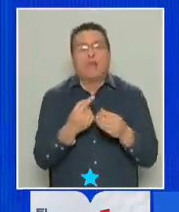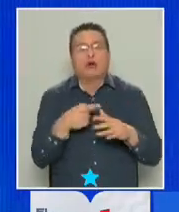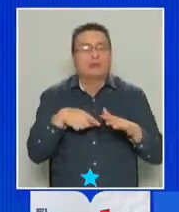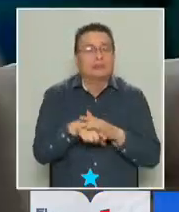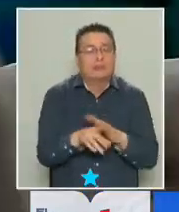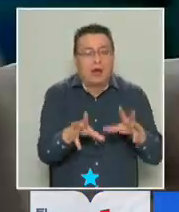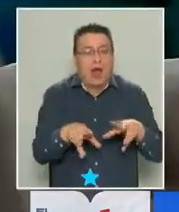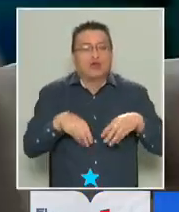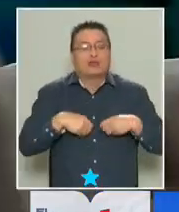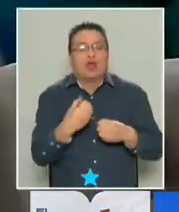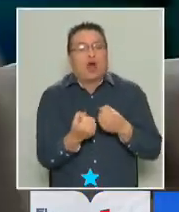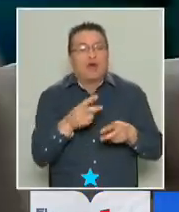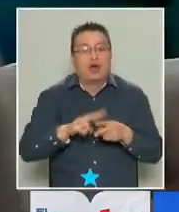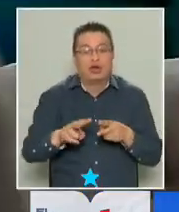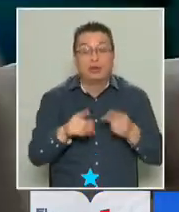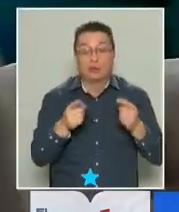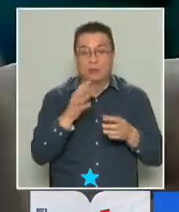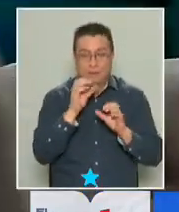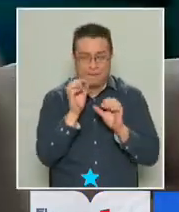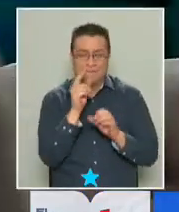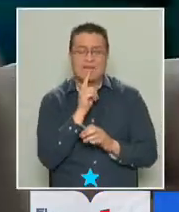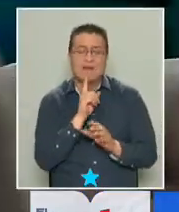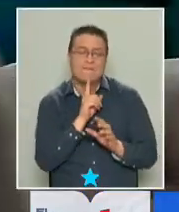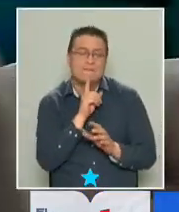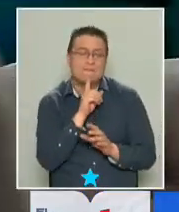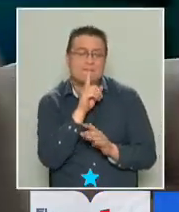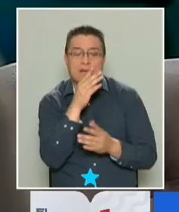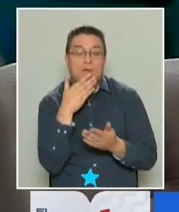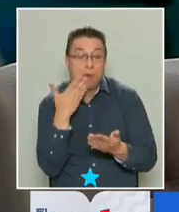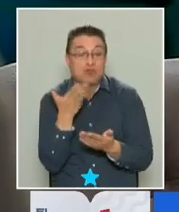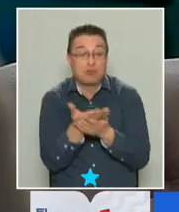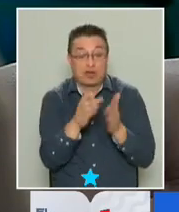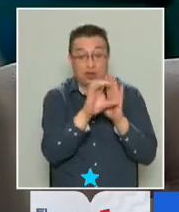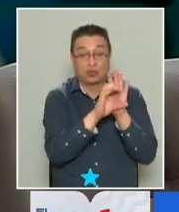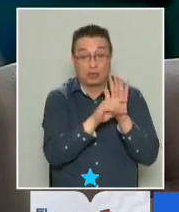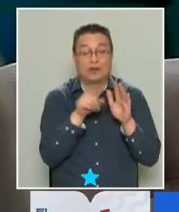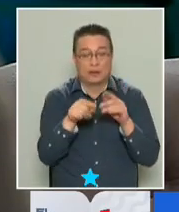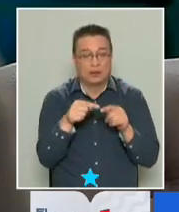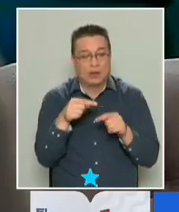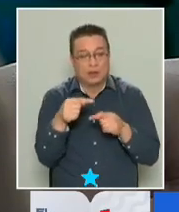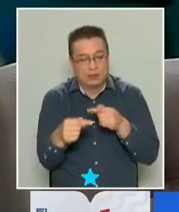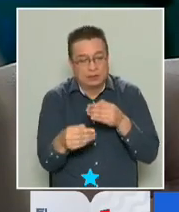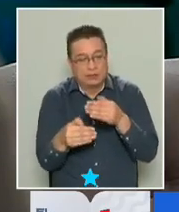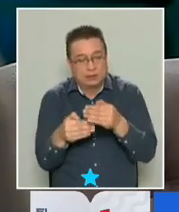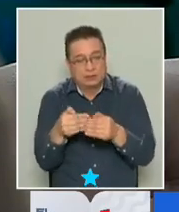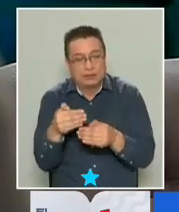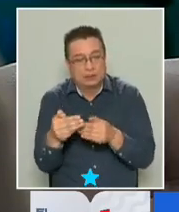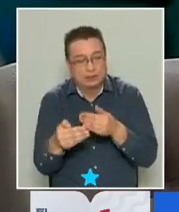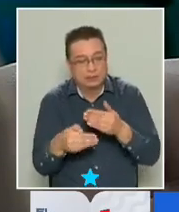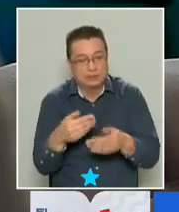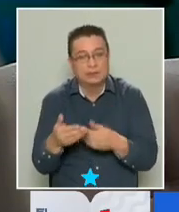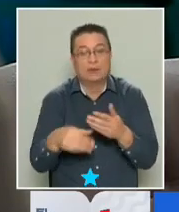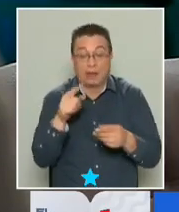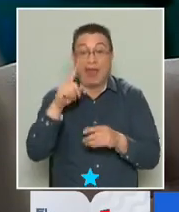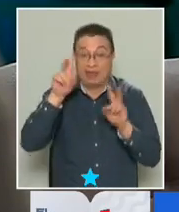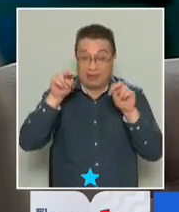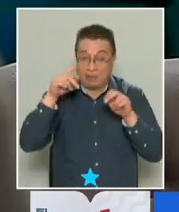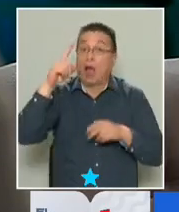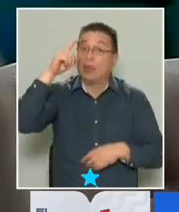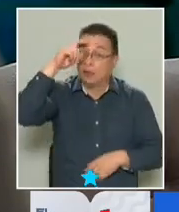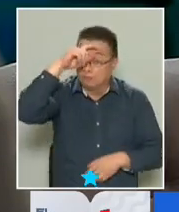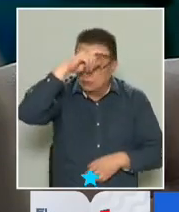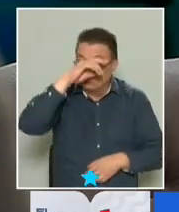bueno yo creo que la precisión que requiere todavía la propuesta constitucional va a ir generando que esto no solamente es un tema complejo